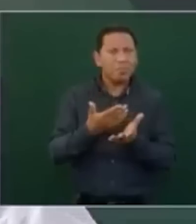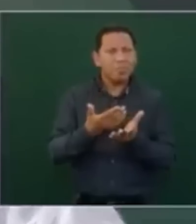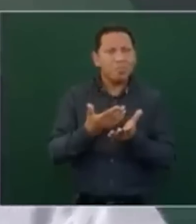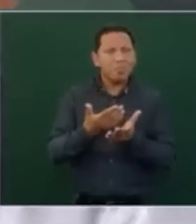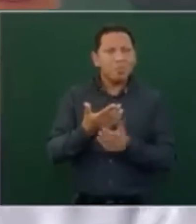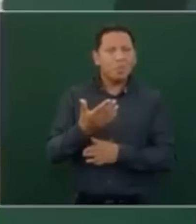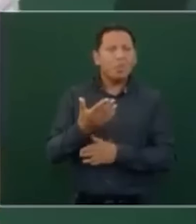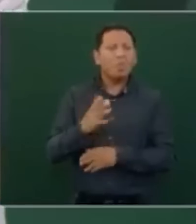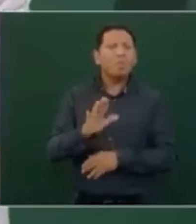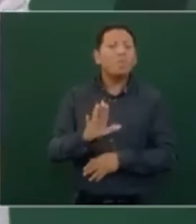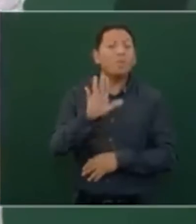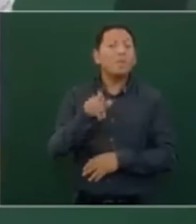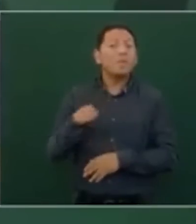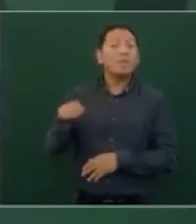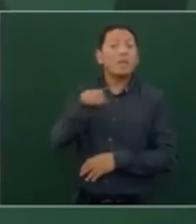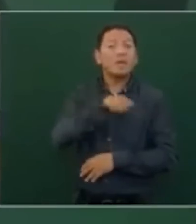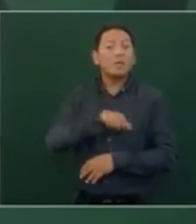actitud política